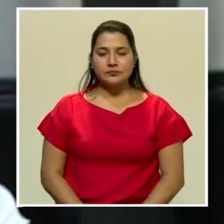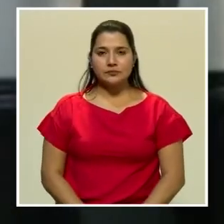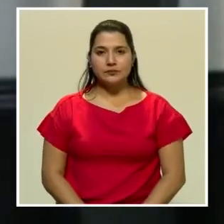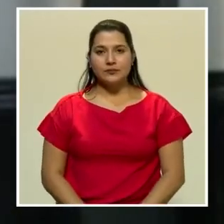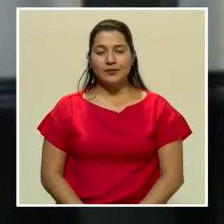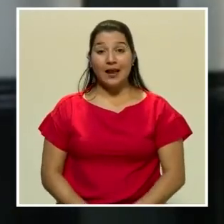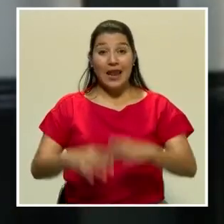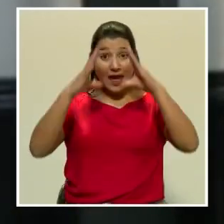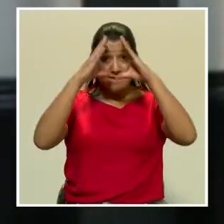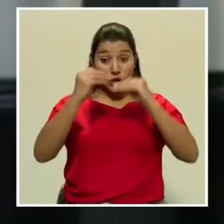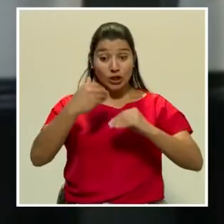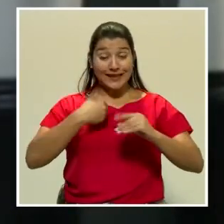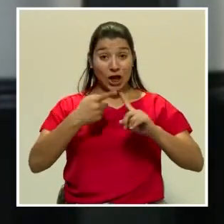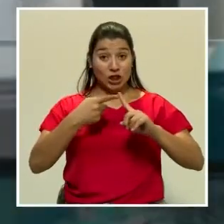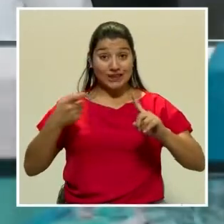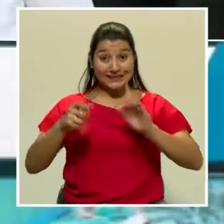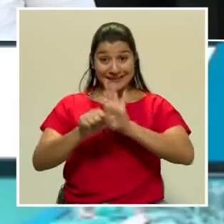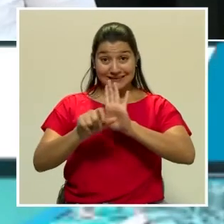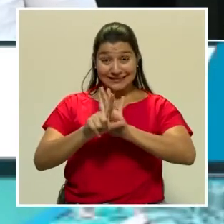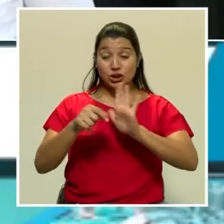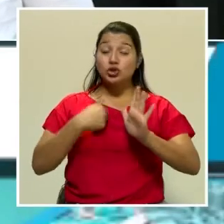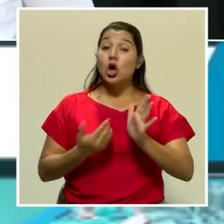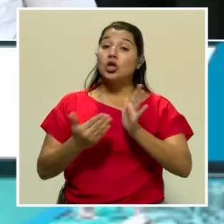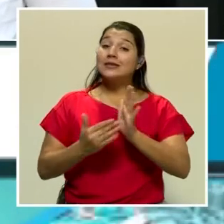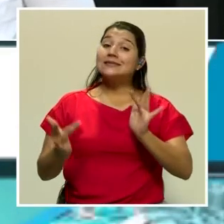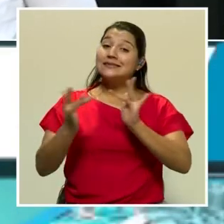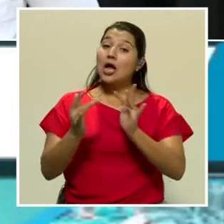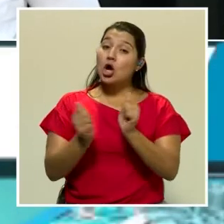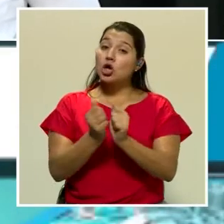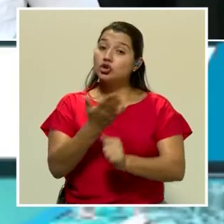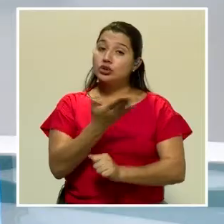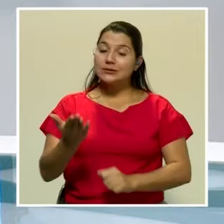La información que tengo desde la Asamblea Legislativa, vuelvo con ustedes al estudio.